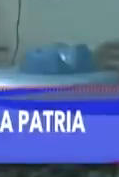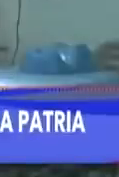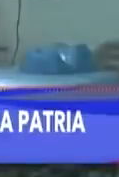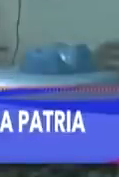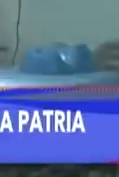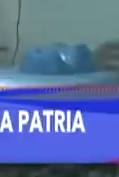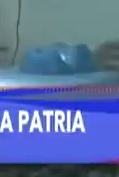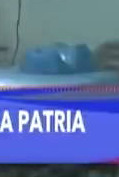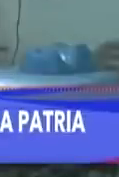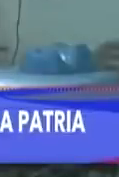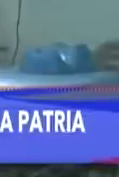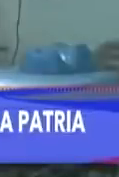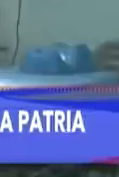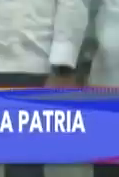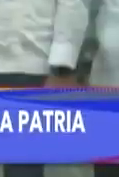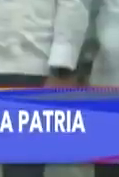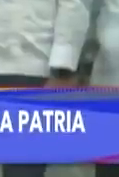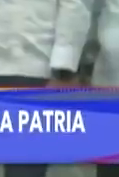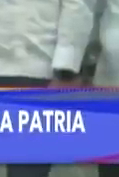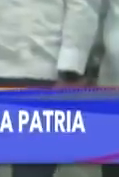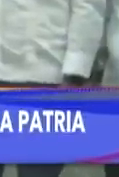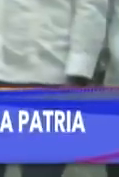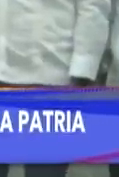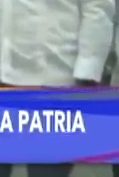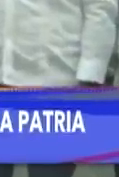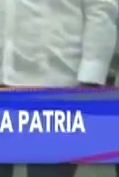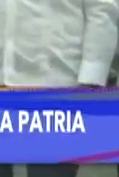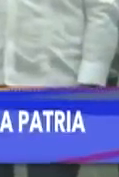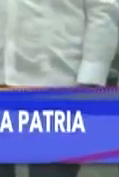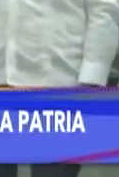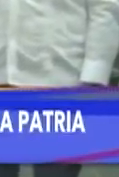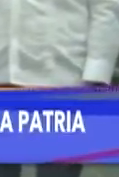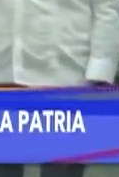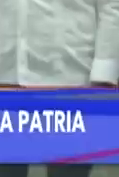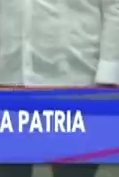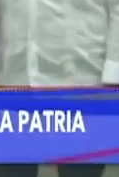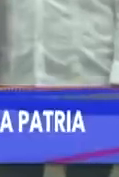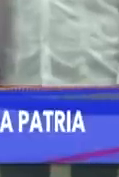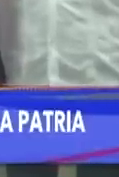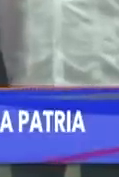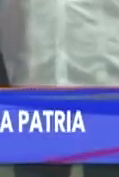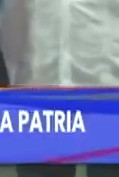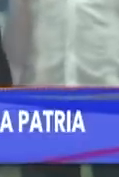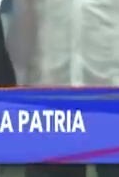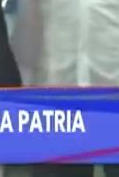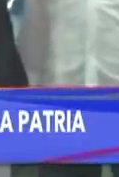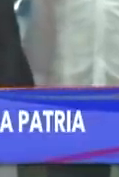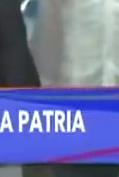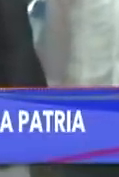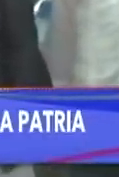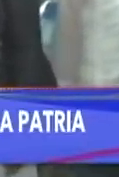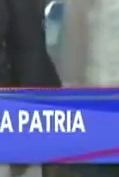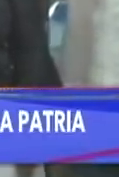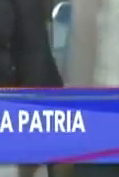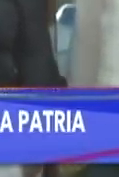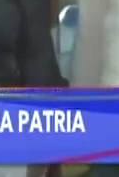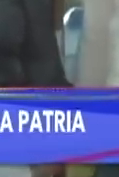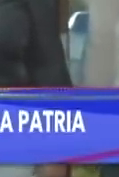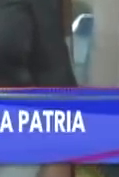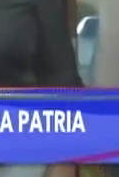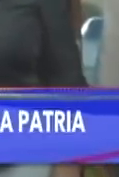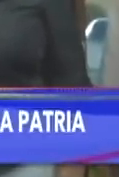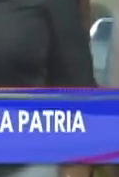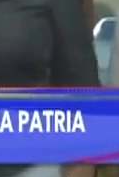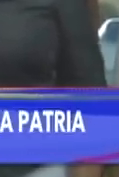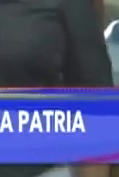nos puede decir en el día de hoy? Bueno, pues qué decir, que estamos muy contentos de volver a reinaugurar este centro